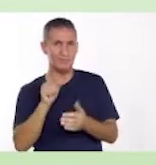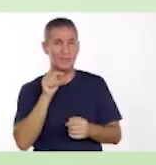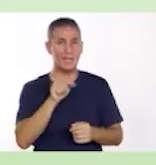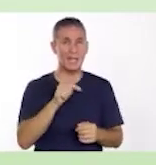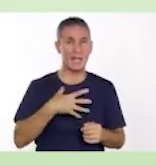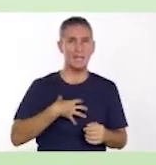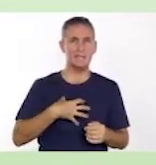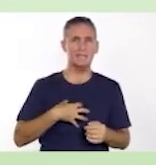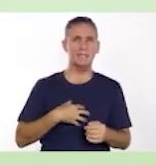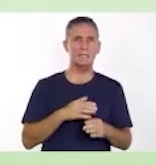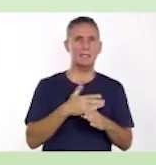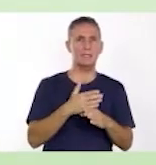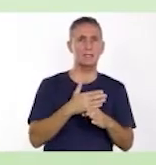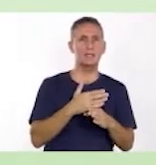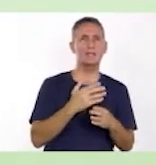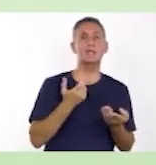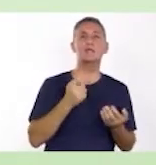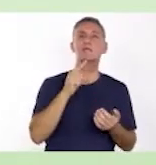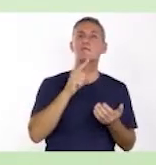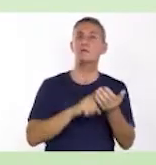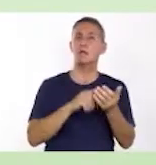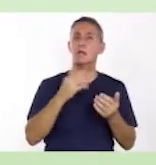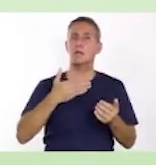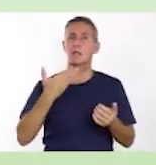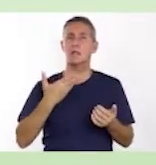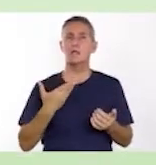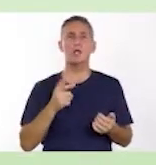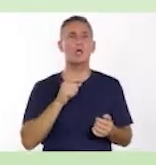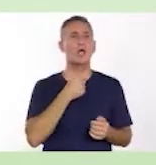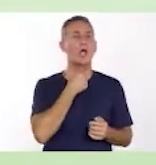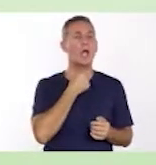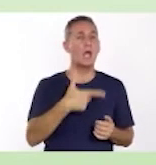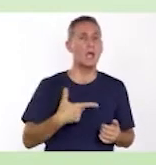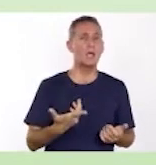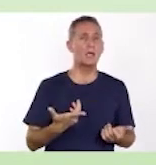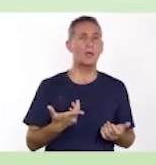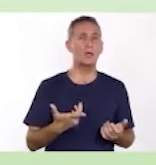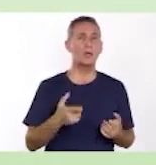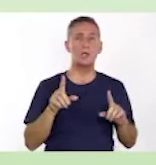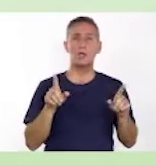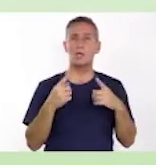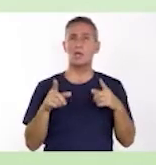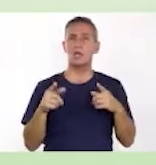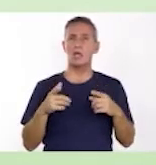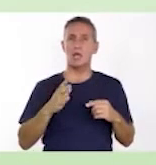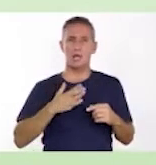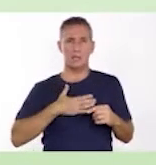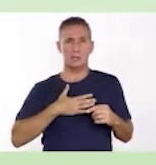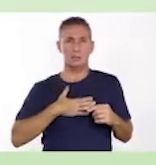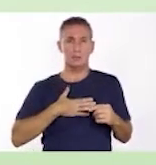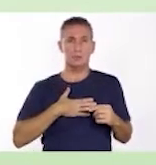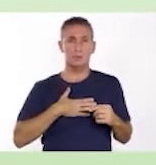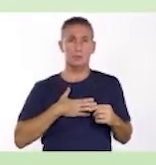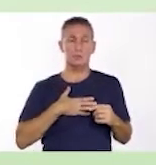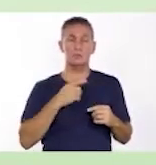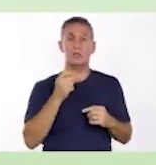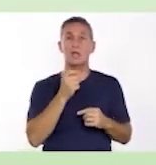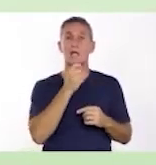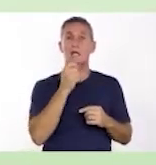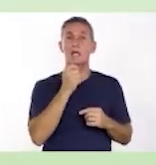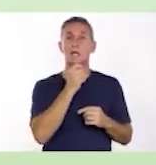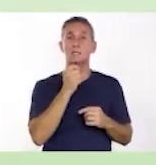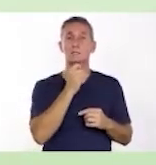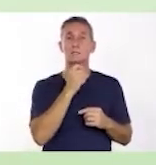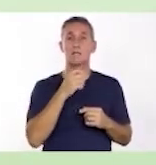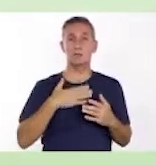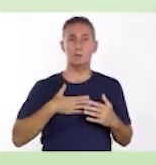tenemos varios poemas o varios textos, como por ejemplo, Canto a mí mismo, Yo canto